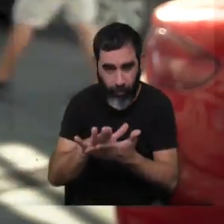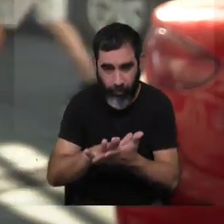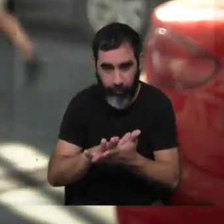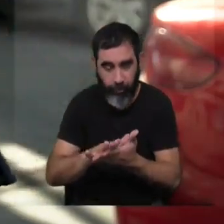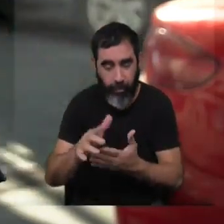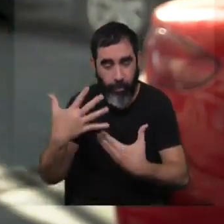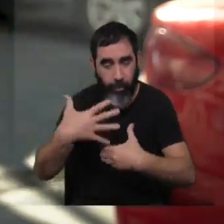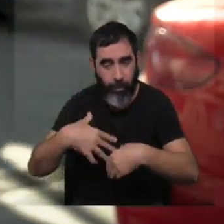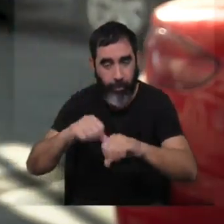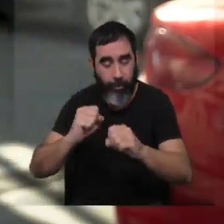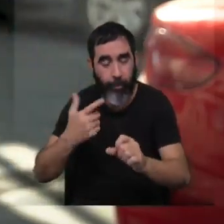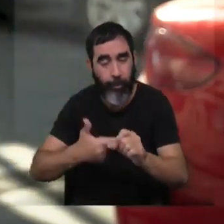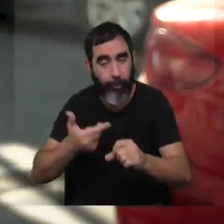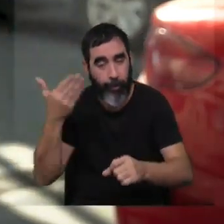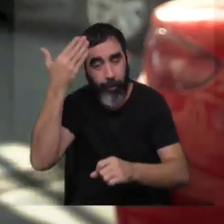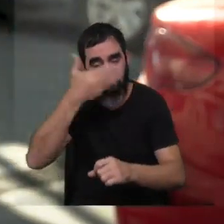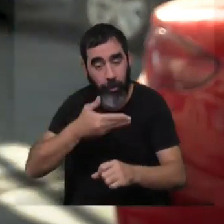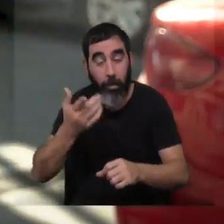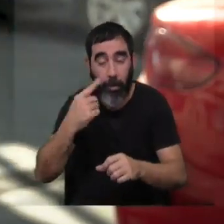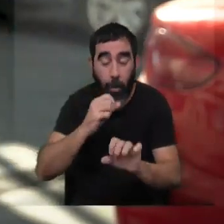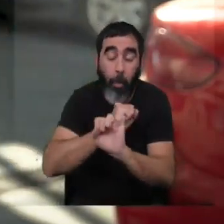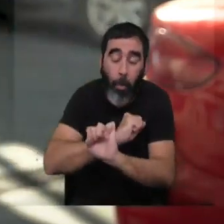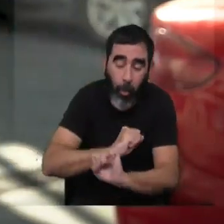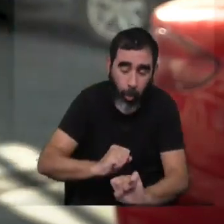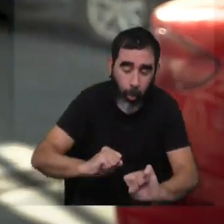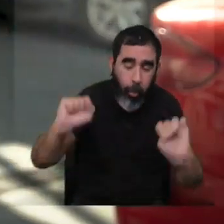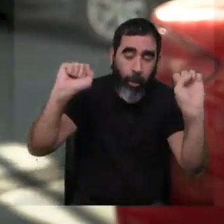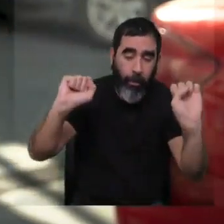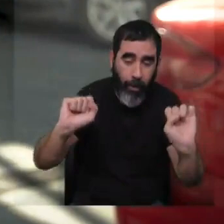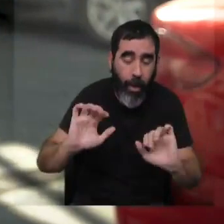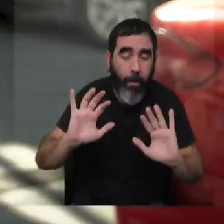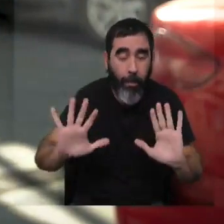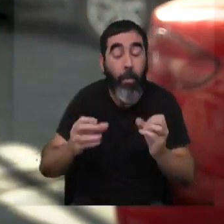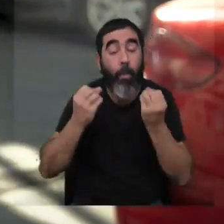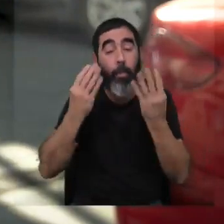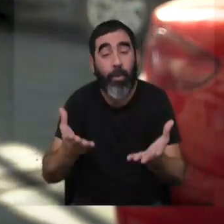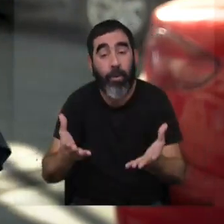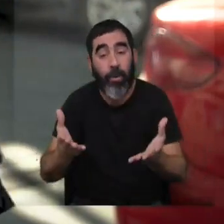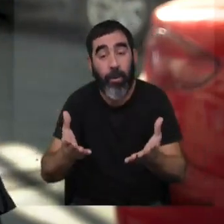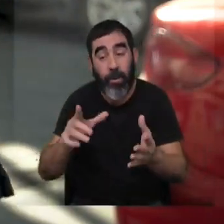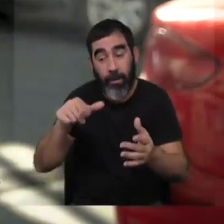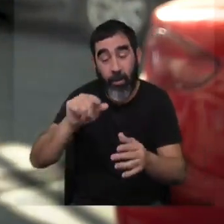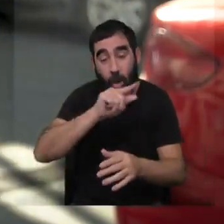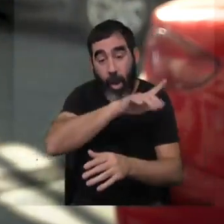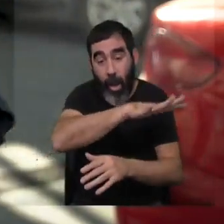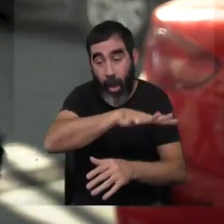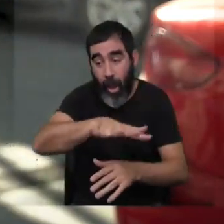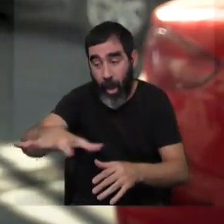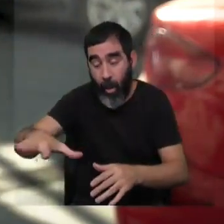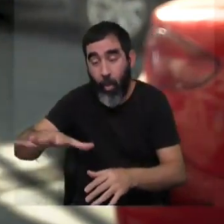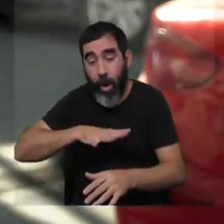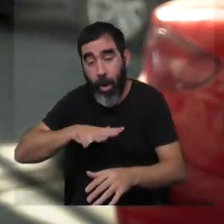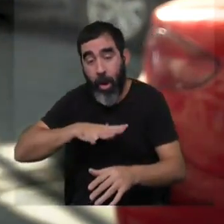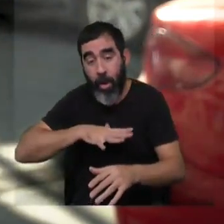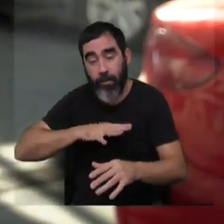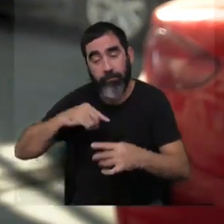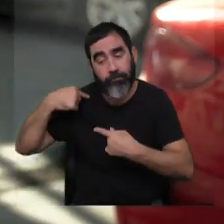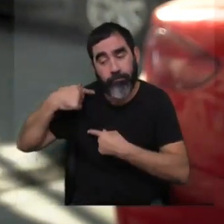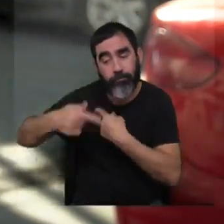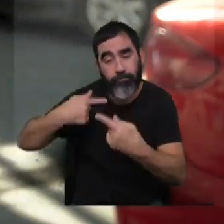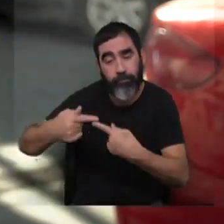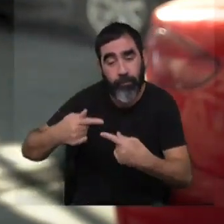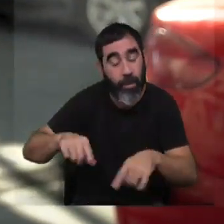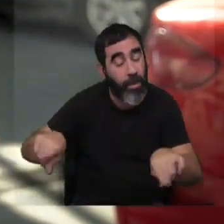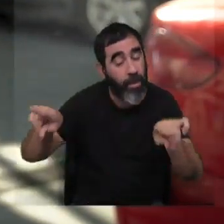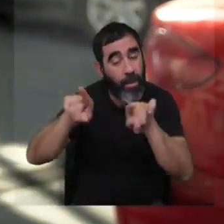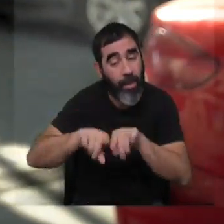de petróleo, pero tenemos posibilidades. ¿Por qué? Porque esas cuencas que están en el mar tienen una génesis